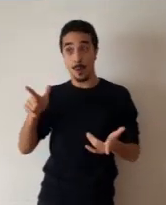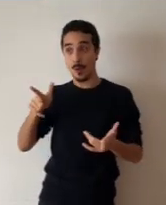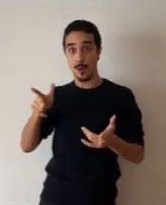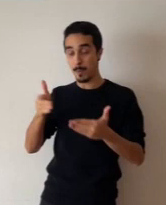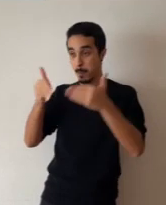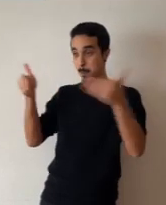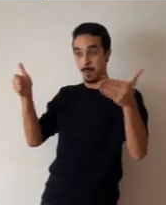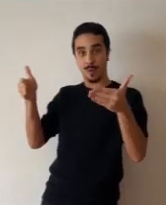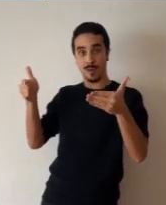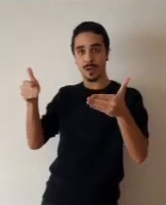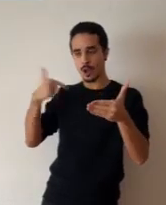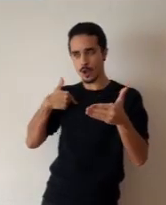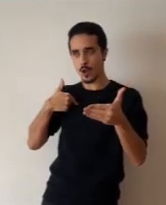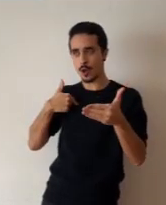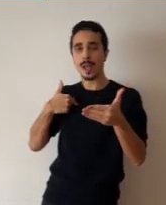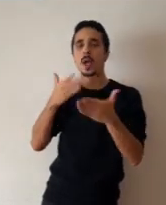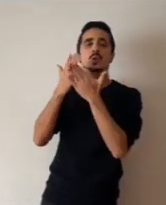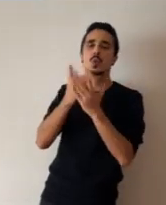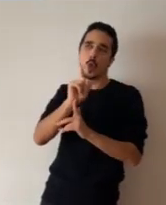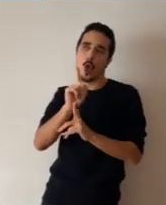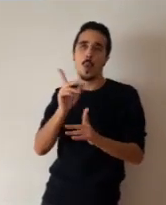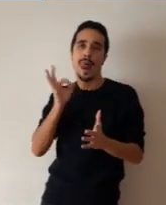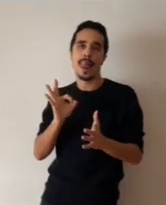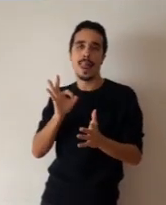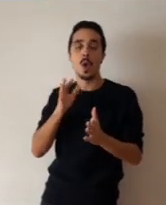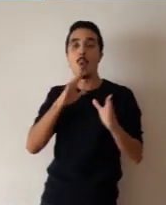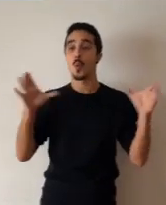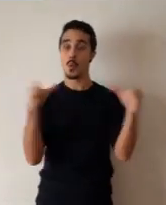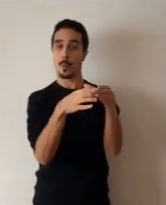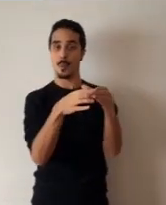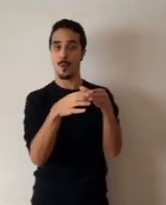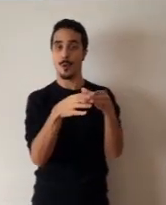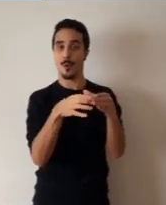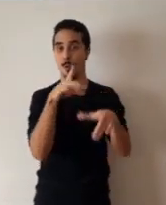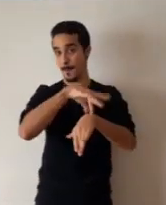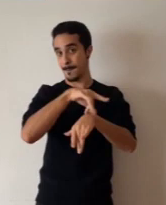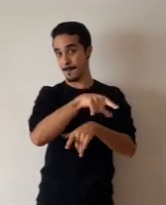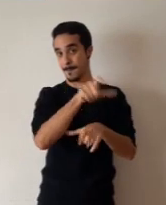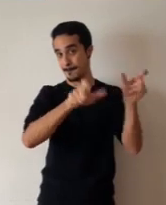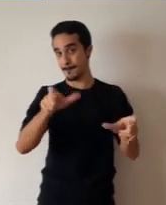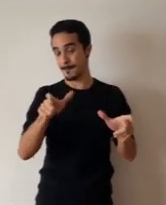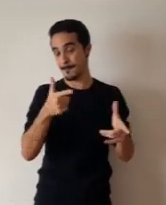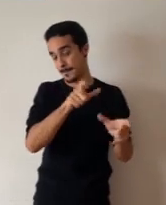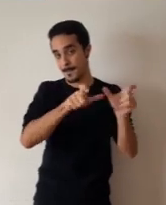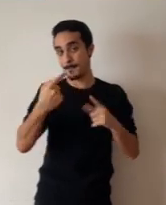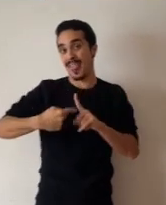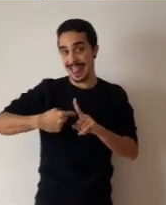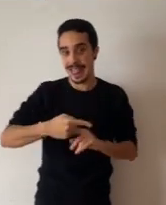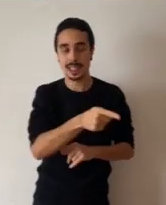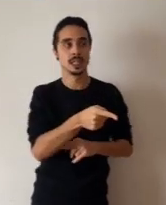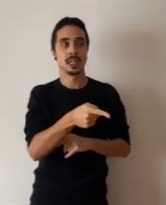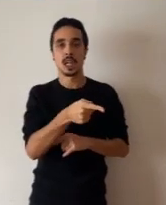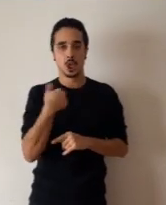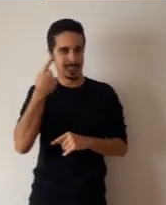fue extraordinaria. Cuando esta insulina salió al mercado, yo había hecho, no es que fuera un estudio, lo que hice fue coger a un grupo de